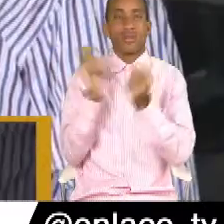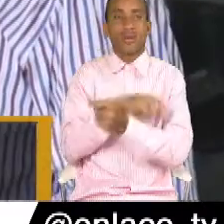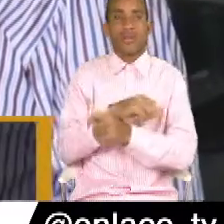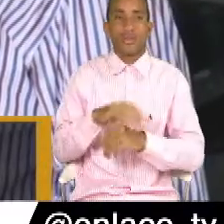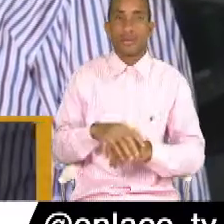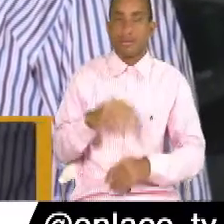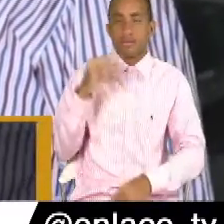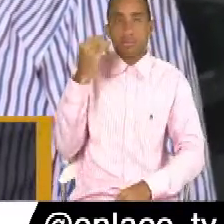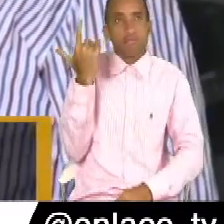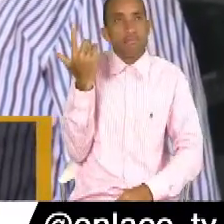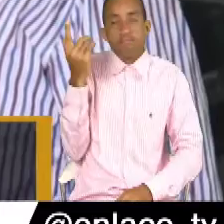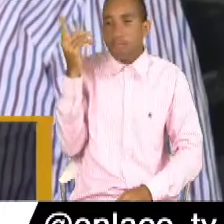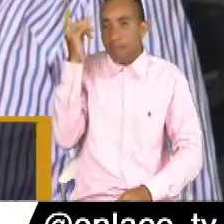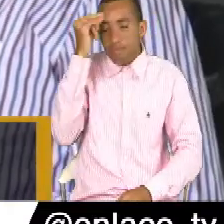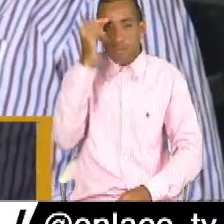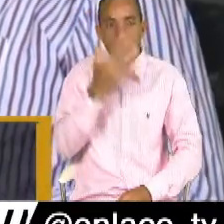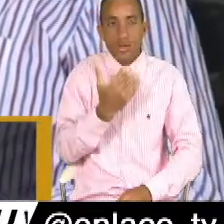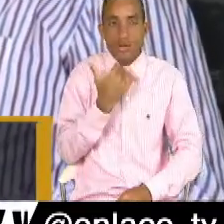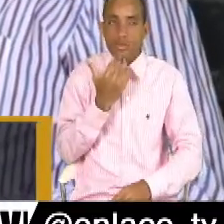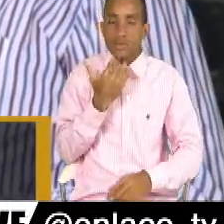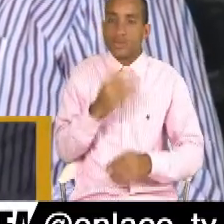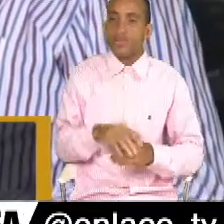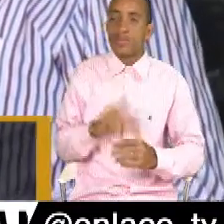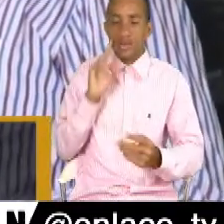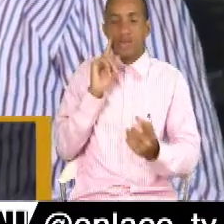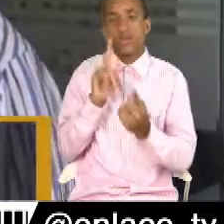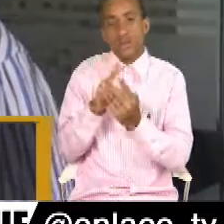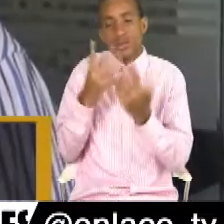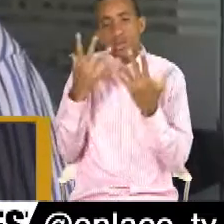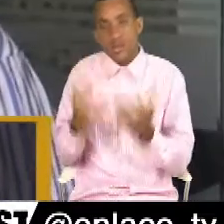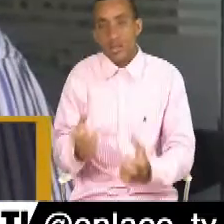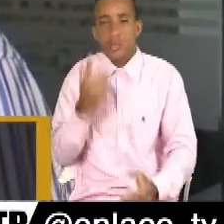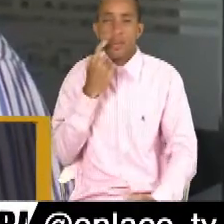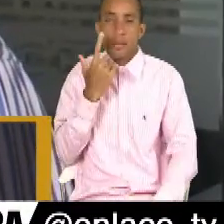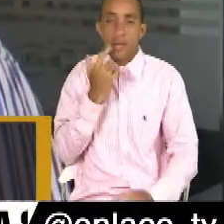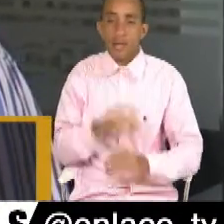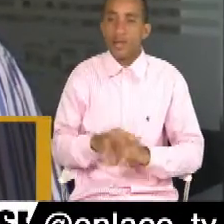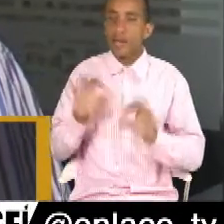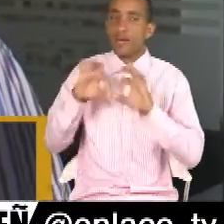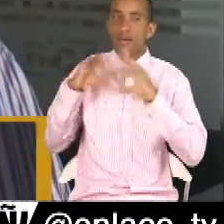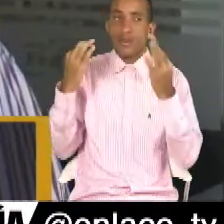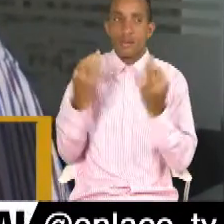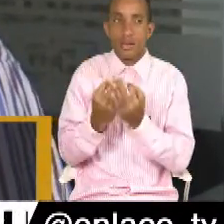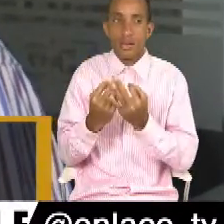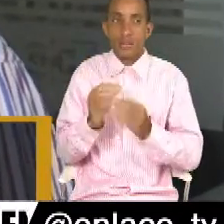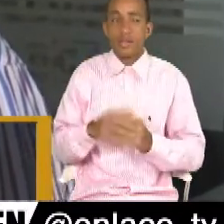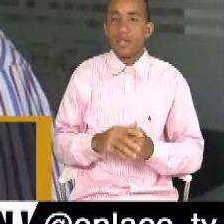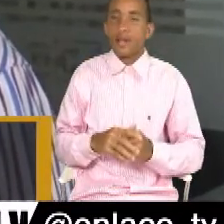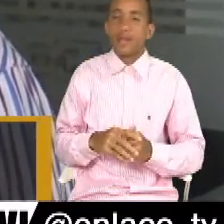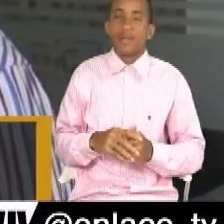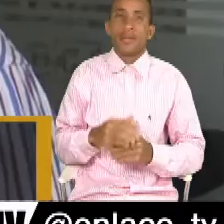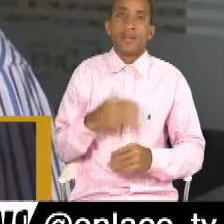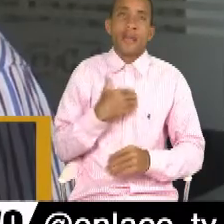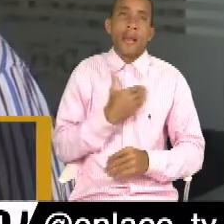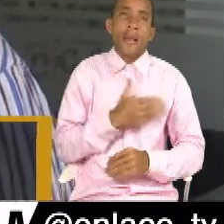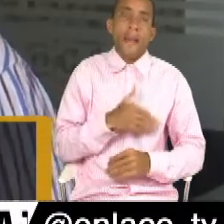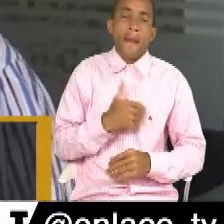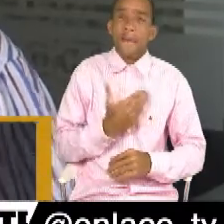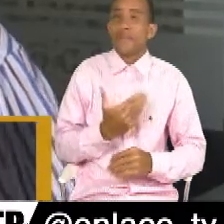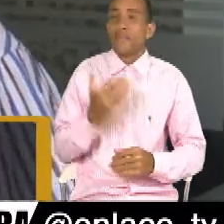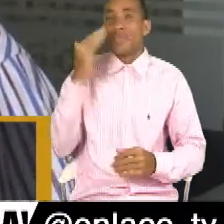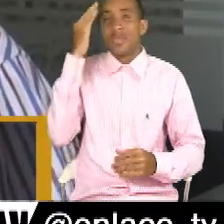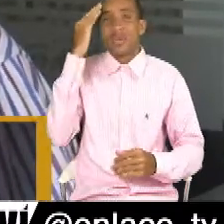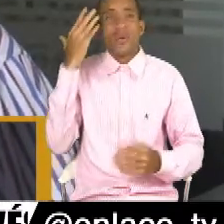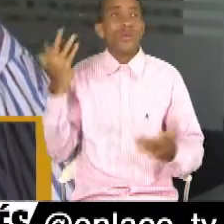idea. Explica el por qué quiere ver a su padre y a sus familiares. Porque la verdad, hermano, siempre he tenido ese vacío en mi corazón de saber de